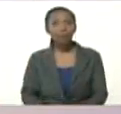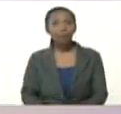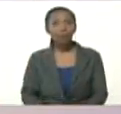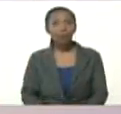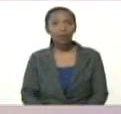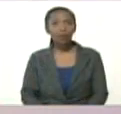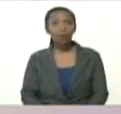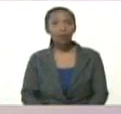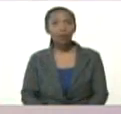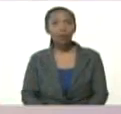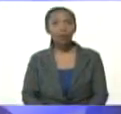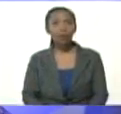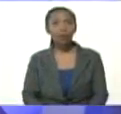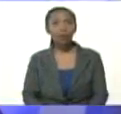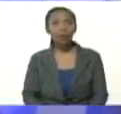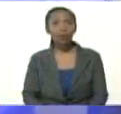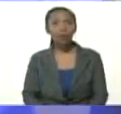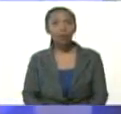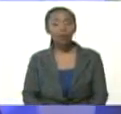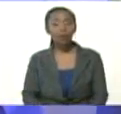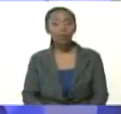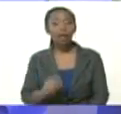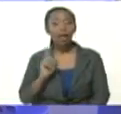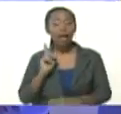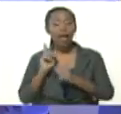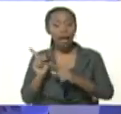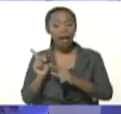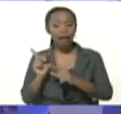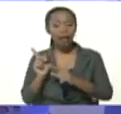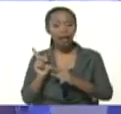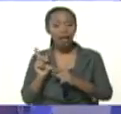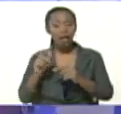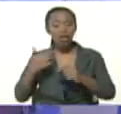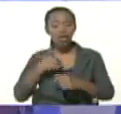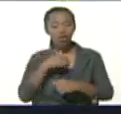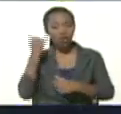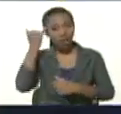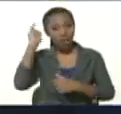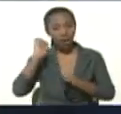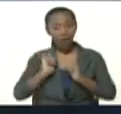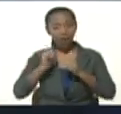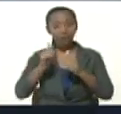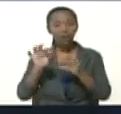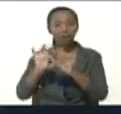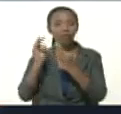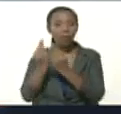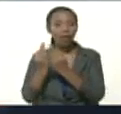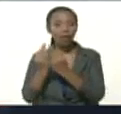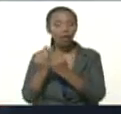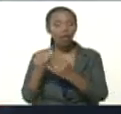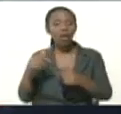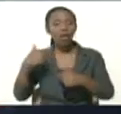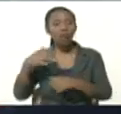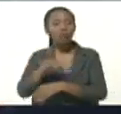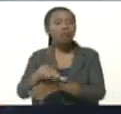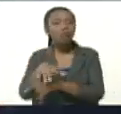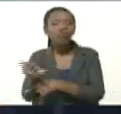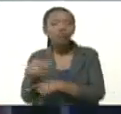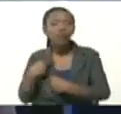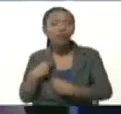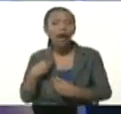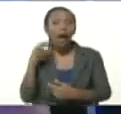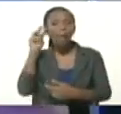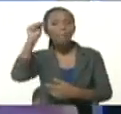dama. Es un emprendimiento familiar, mi esposa y yo. De verdad... ¿Qué son? ¿De dónde? ¿Caracas? De Maracay. Maracay. De Aragua,